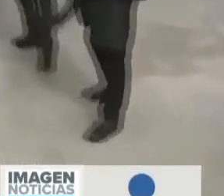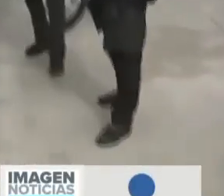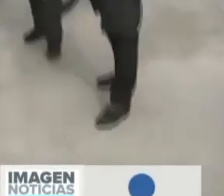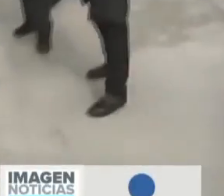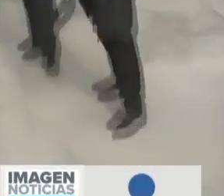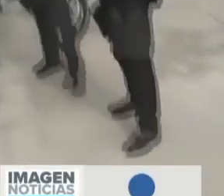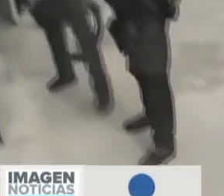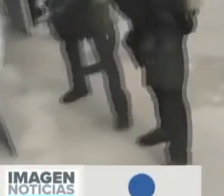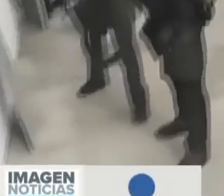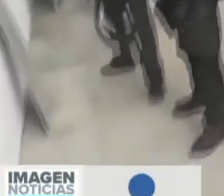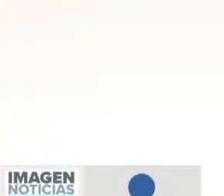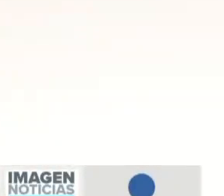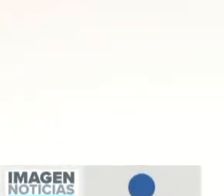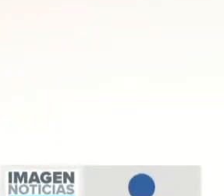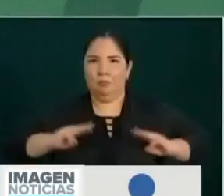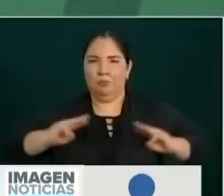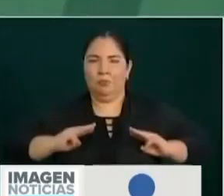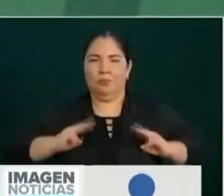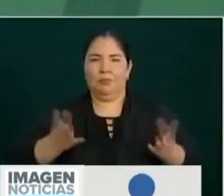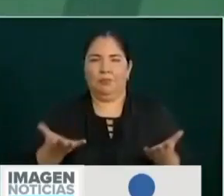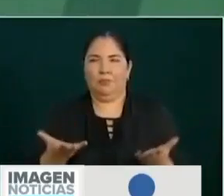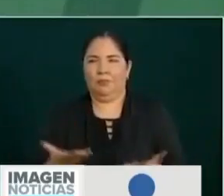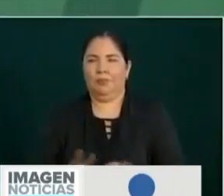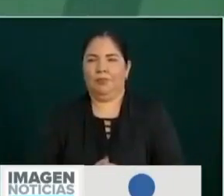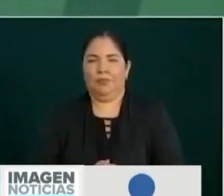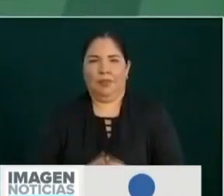en Sinaloa. Sí,